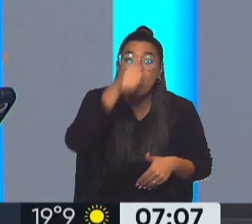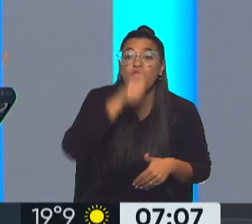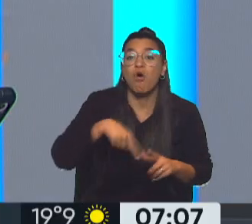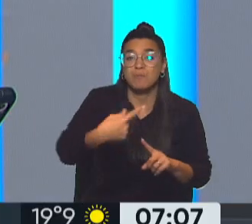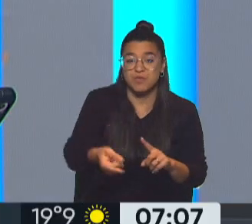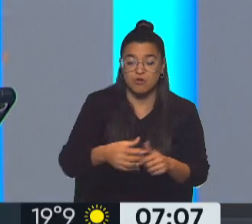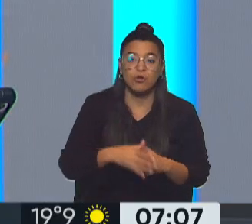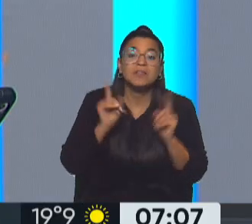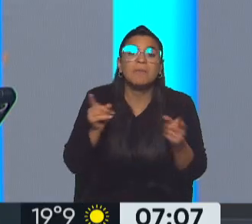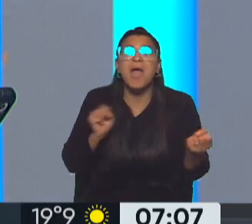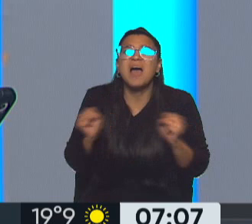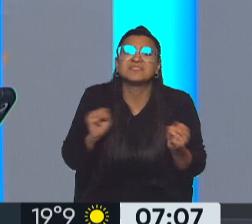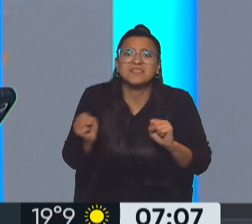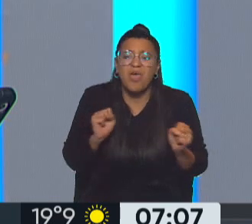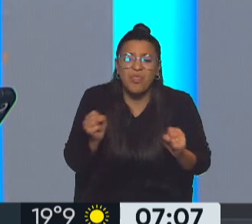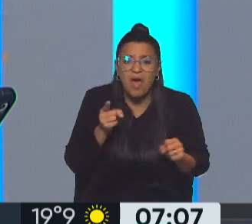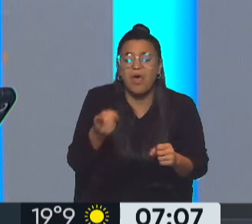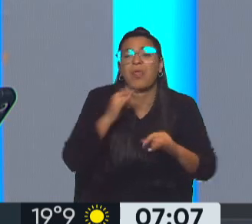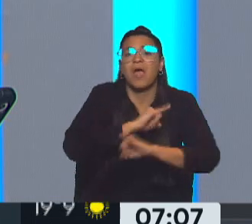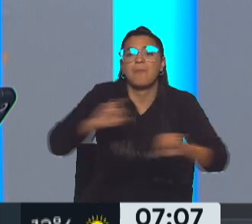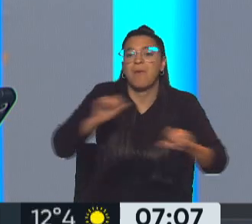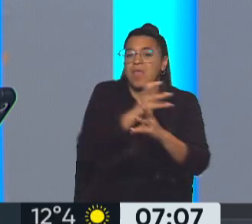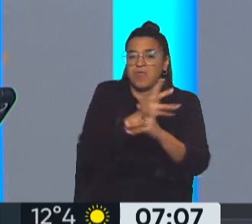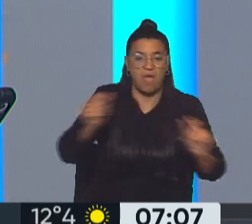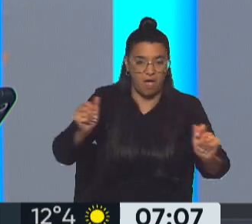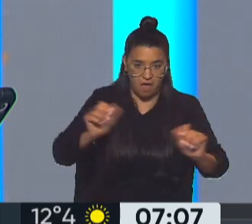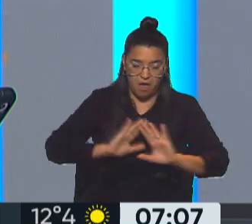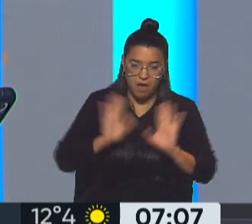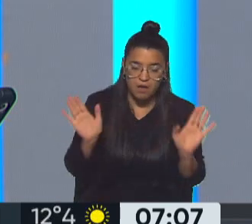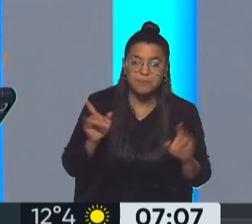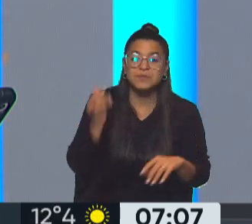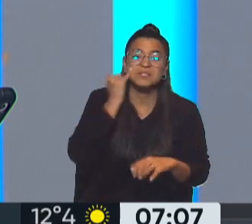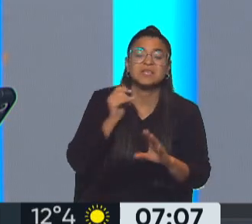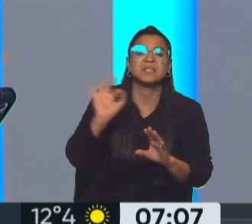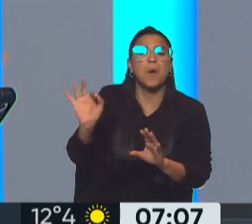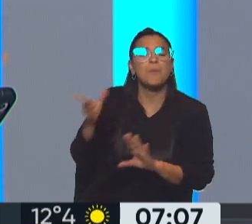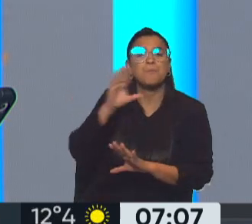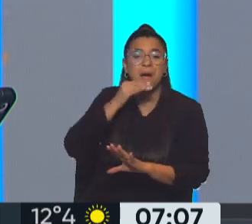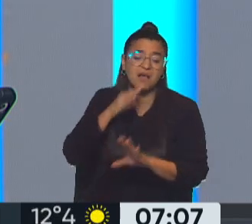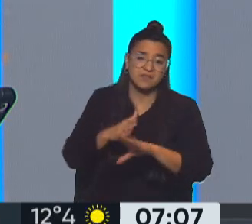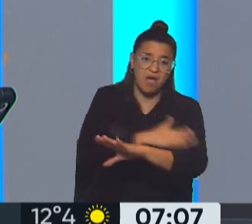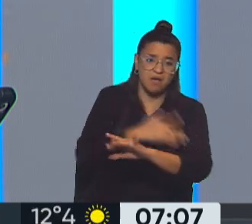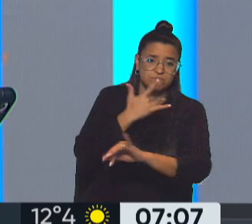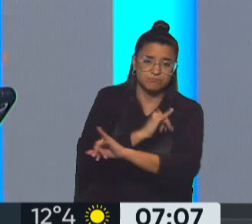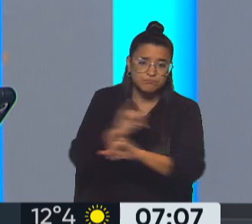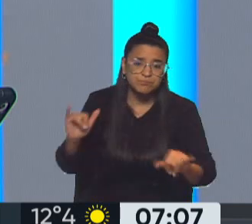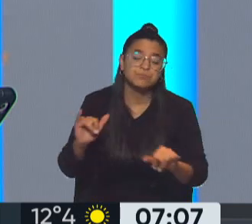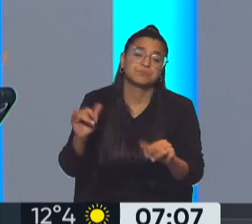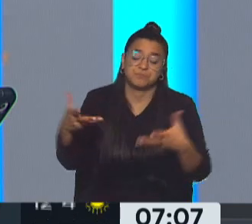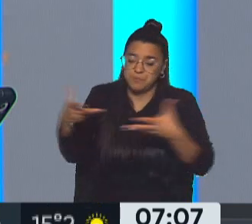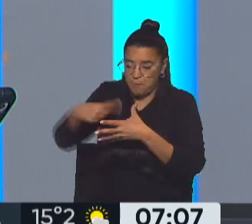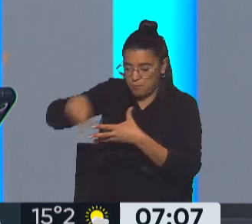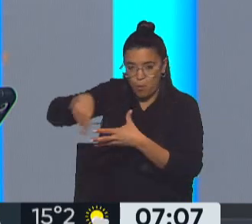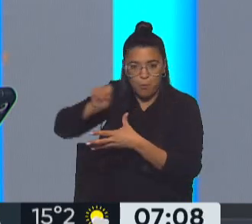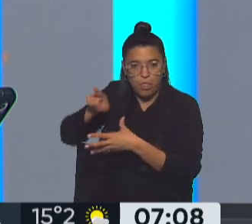domingo y mucha ansiedad también en los cierres de campaña. Sabemos que ya Sergio Massa había anticipado, desde su entorno habían